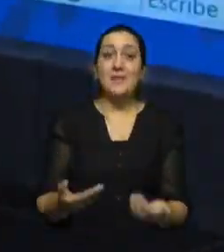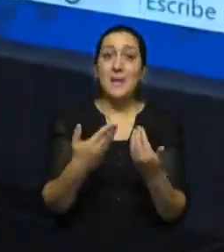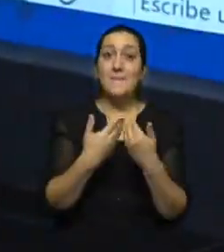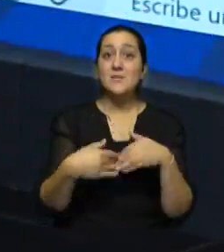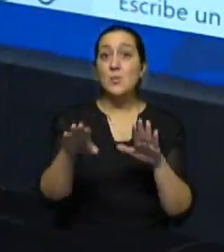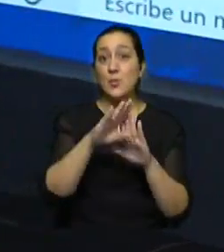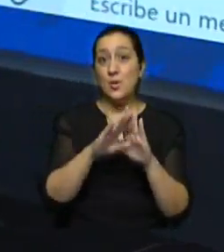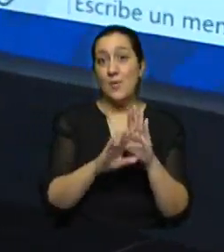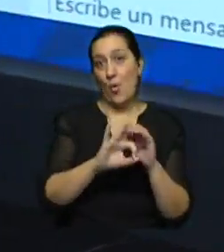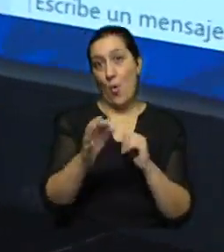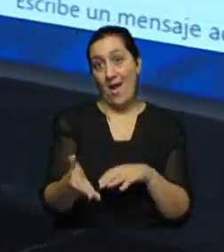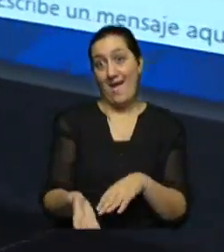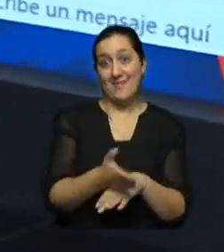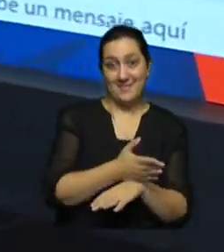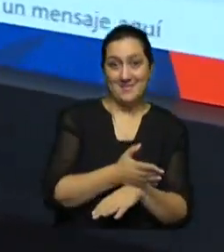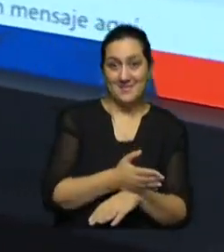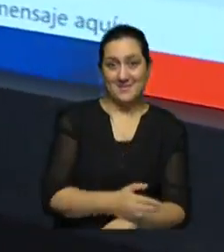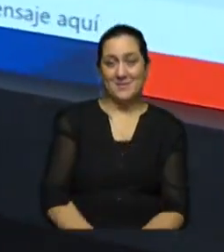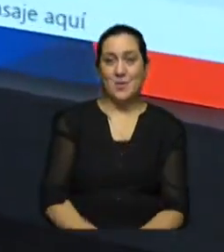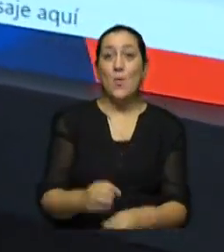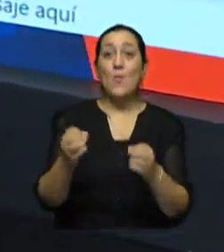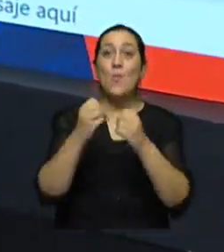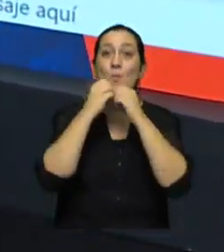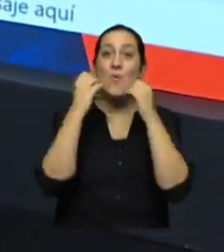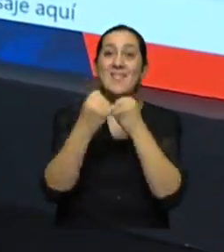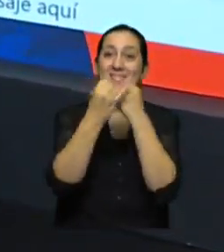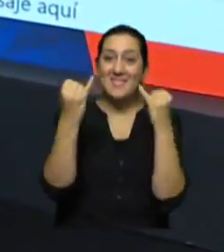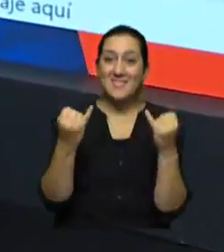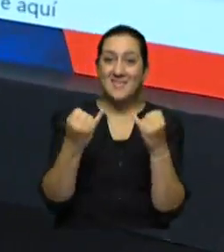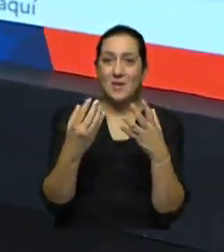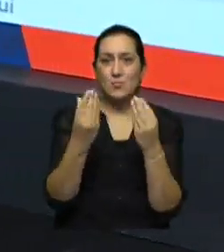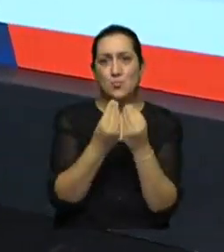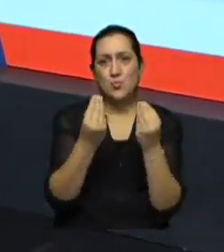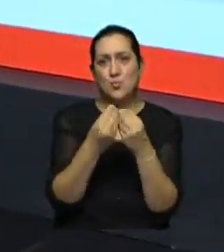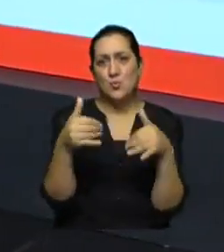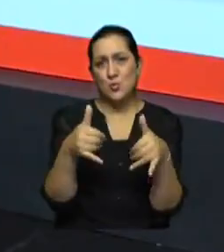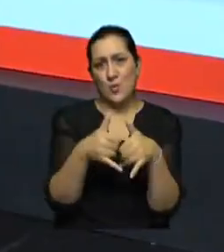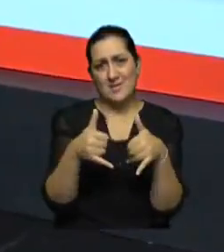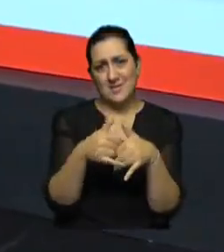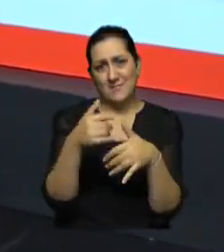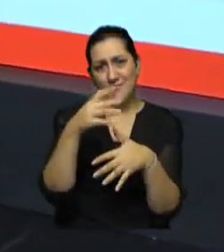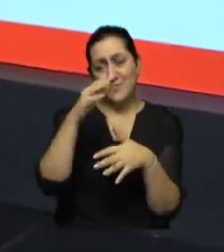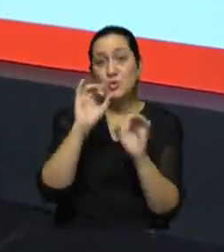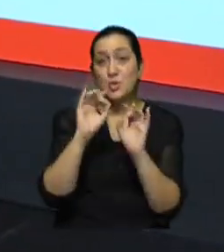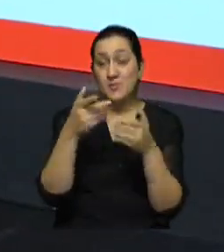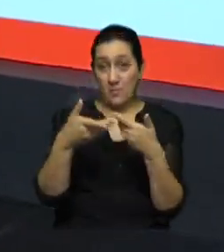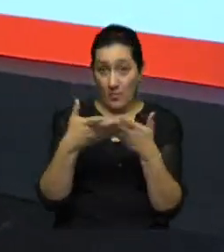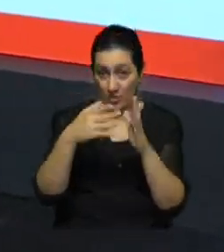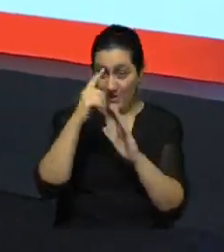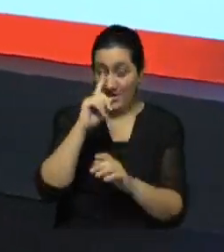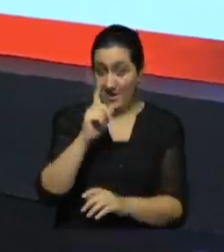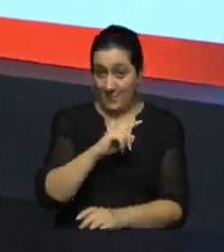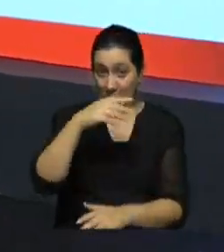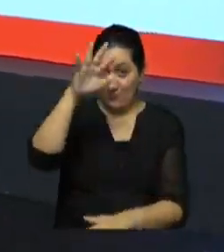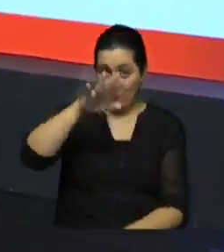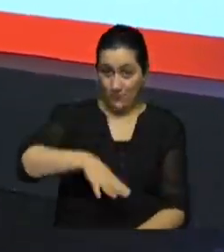o desde antes que arrancara el programa. ¡Buen día! Un montón de mensajes, Fito. Ay, ¿sí? Mira, te voy a solamente mostrar un poquito para ir con